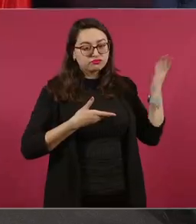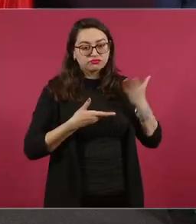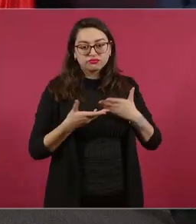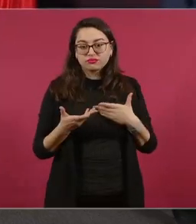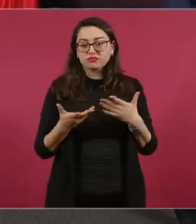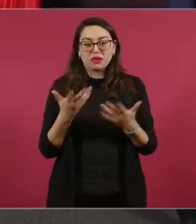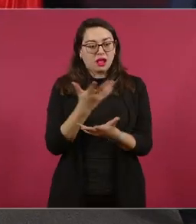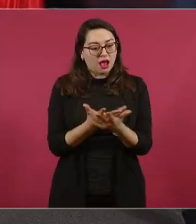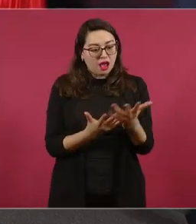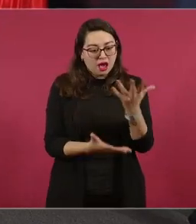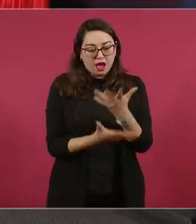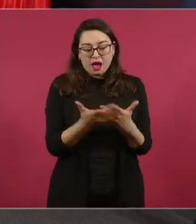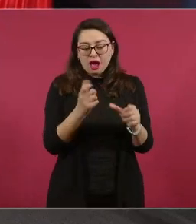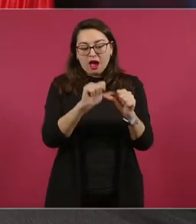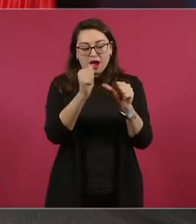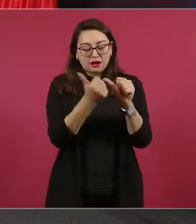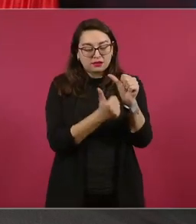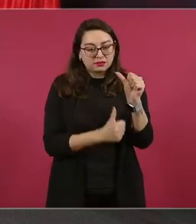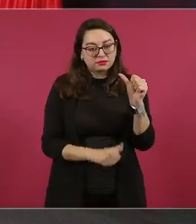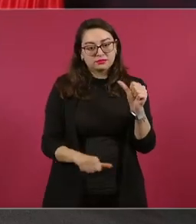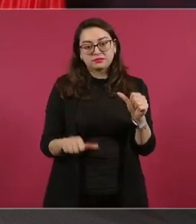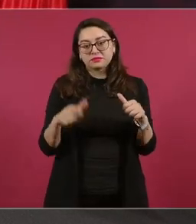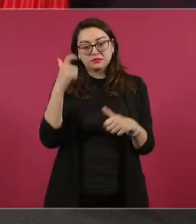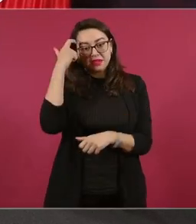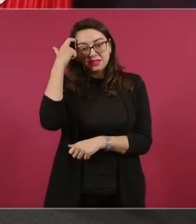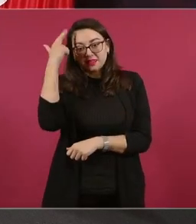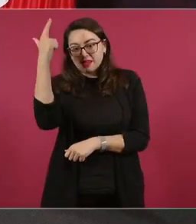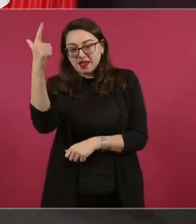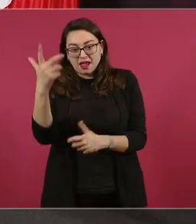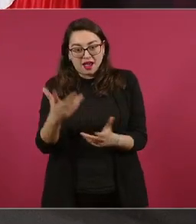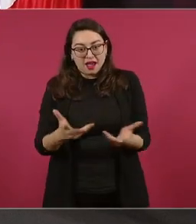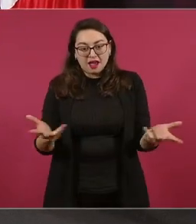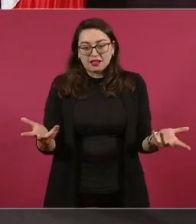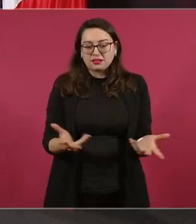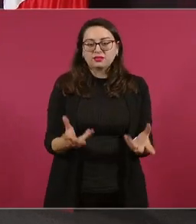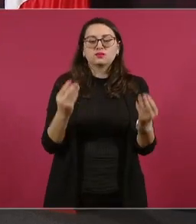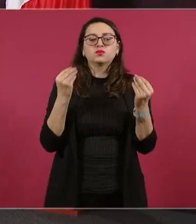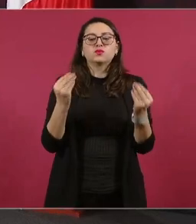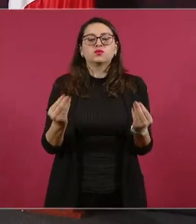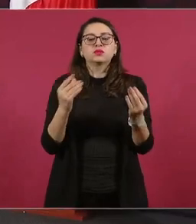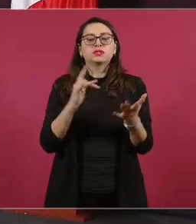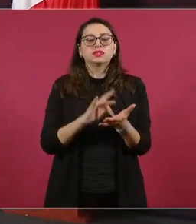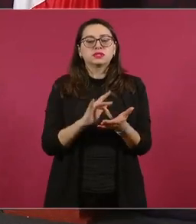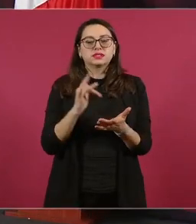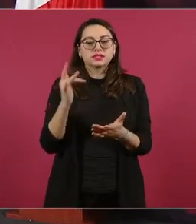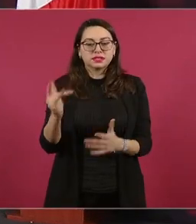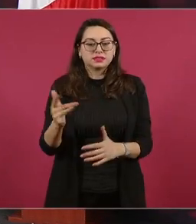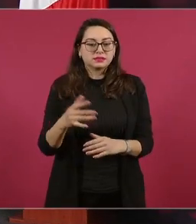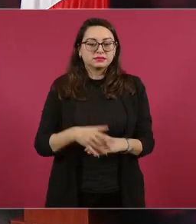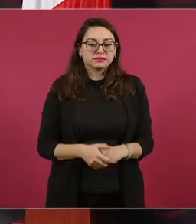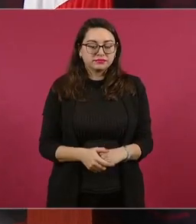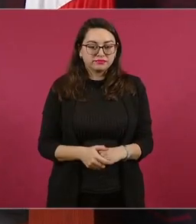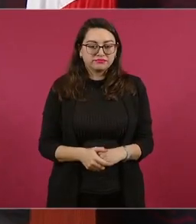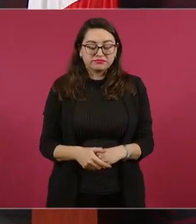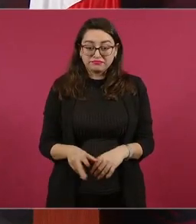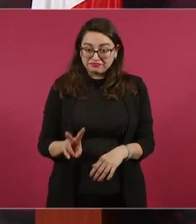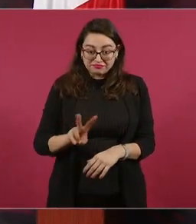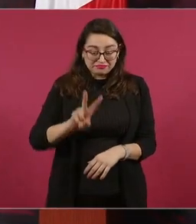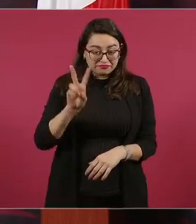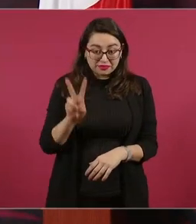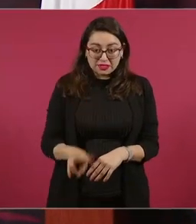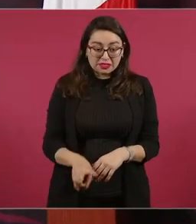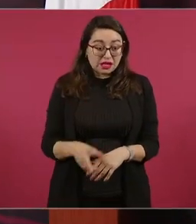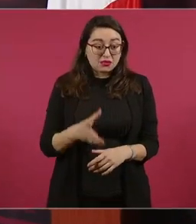sus obras, que son muy creativos. Muchas gracias, que no tengo oportunidad de agradecerles